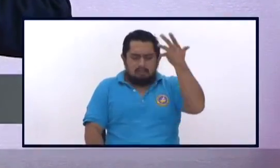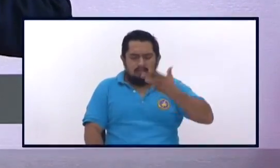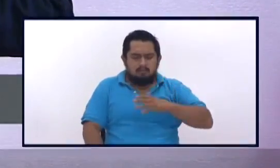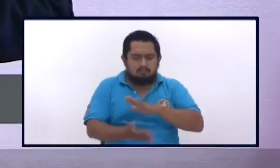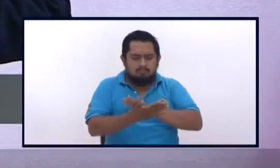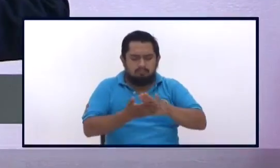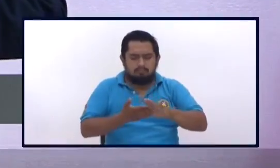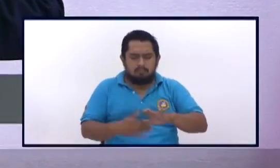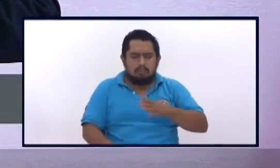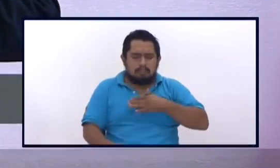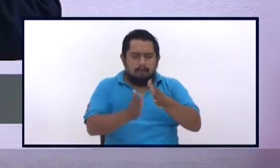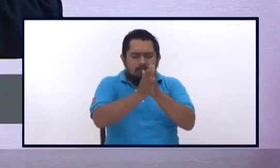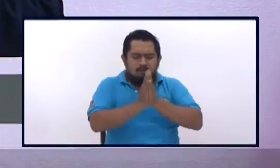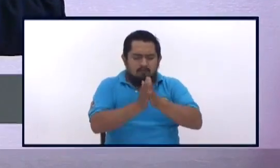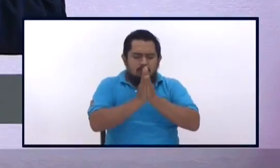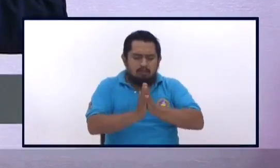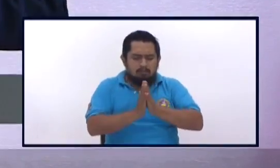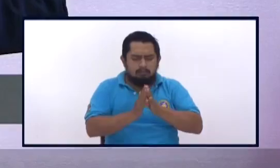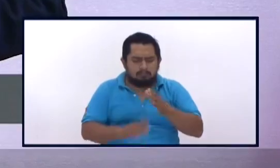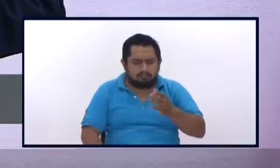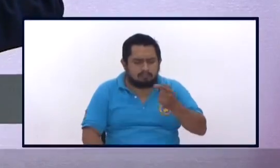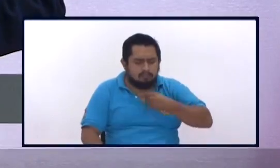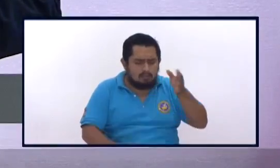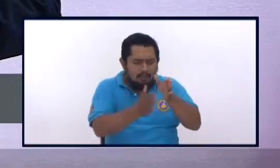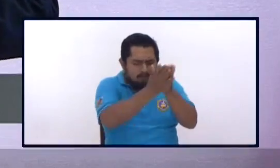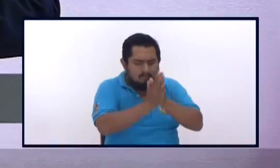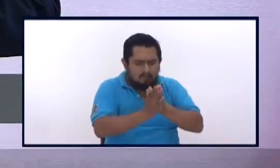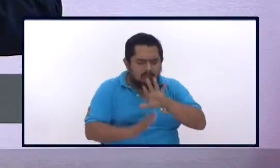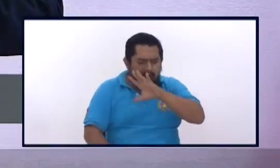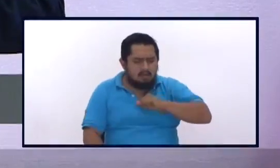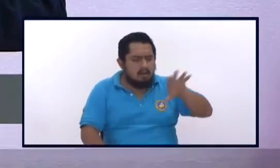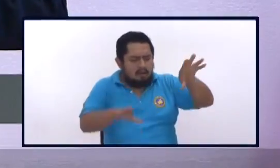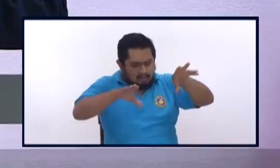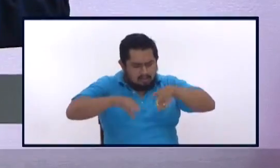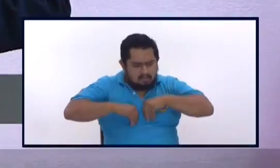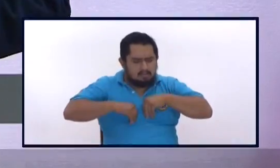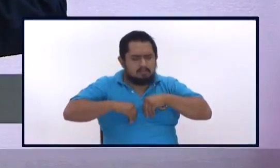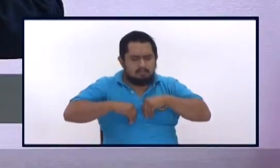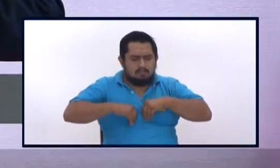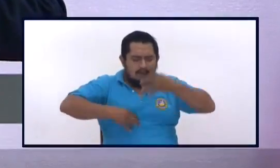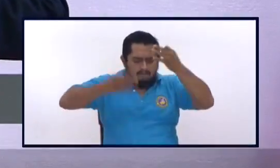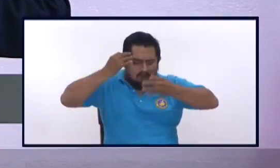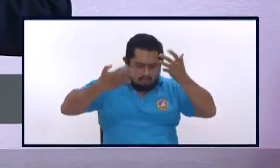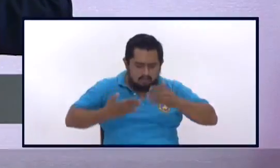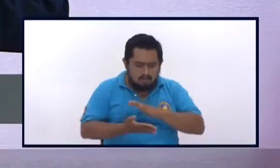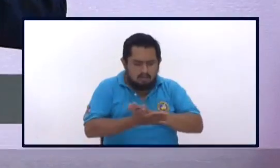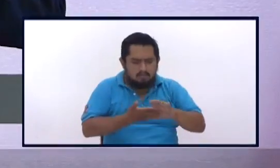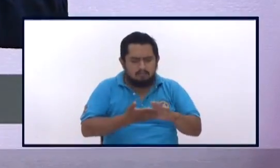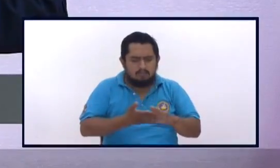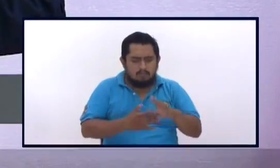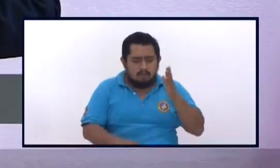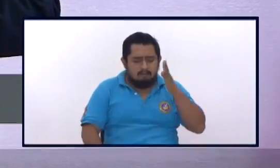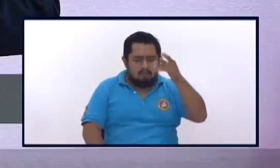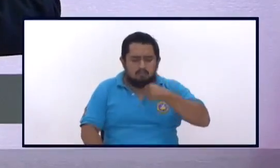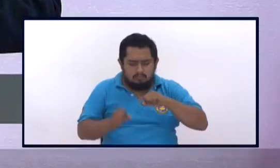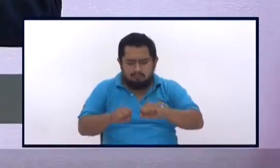perdón a mis mal reciben en tu familia justifica me para cuando